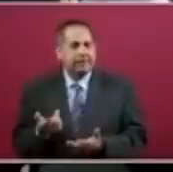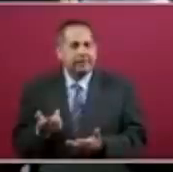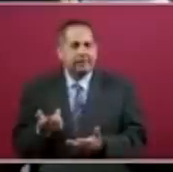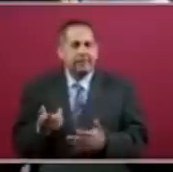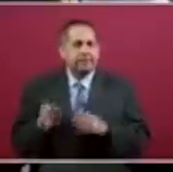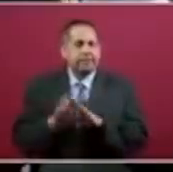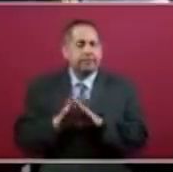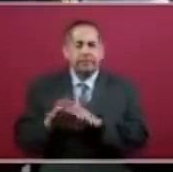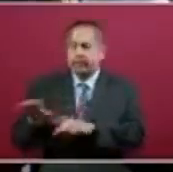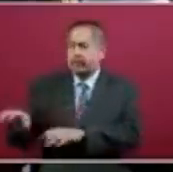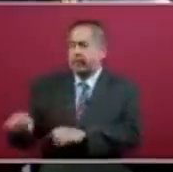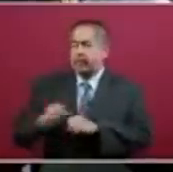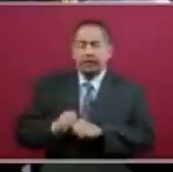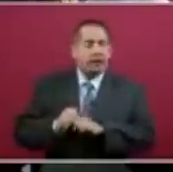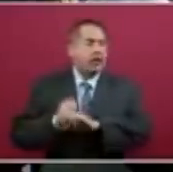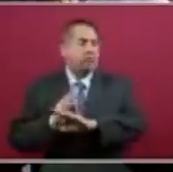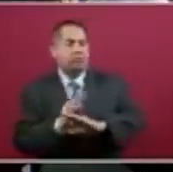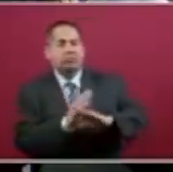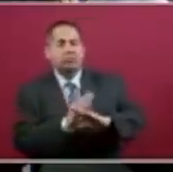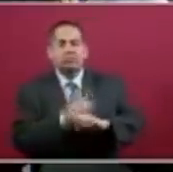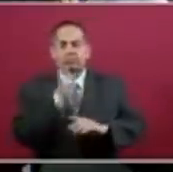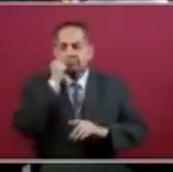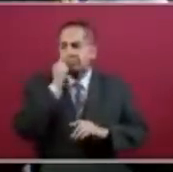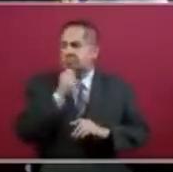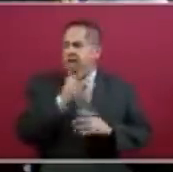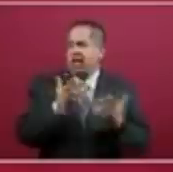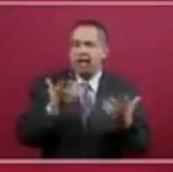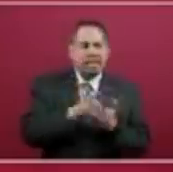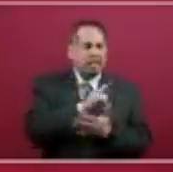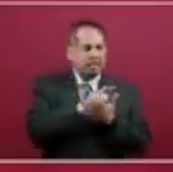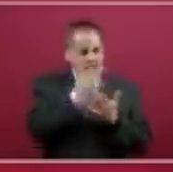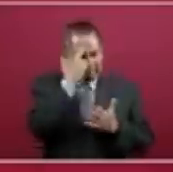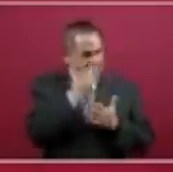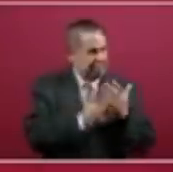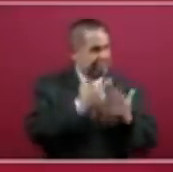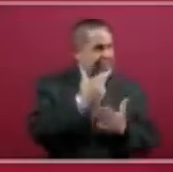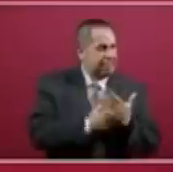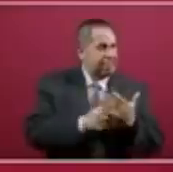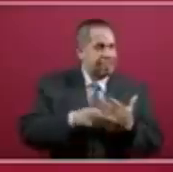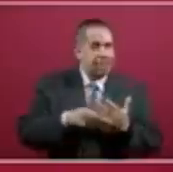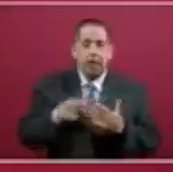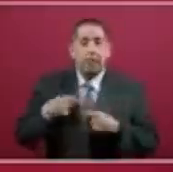tener protección y cometer ilícitos. Un poco lo que